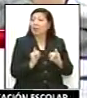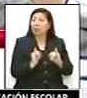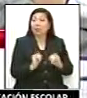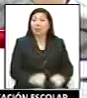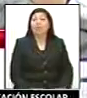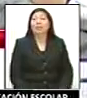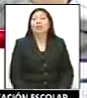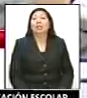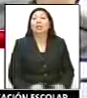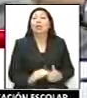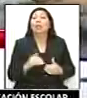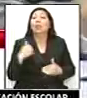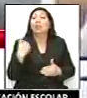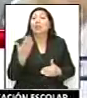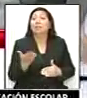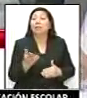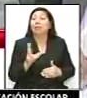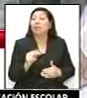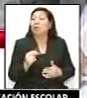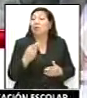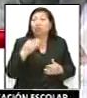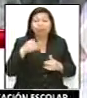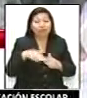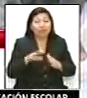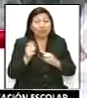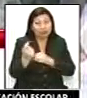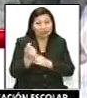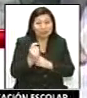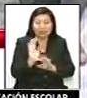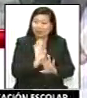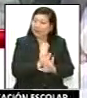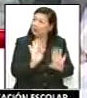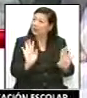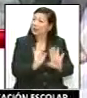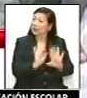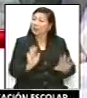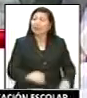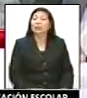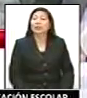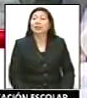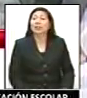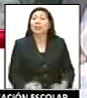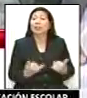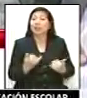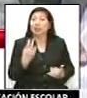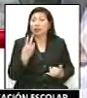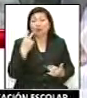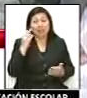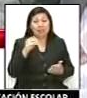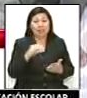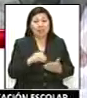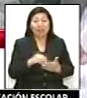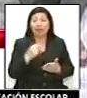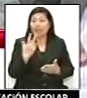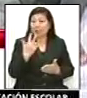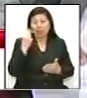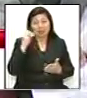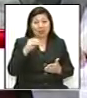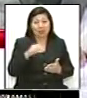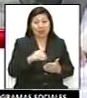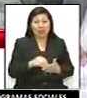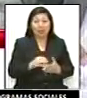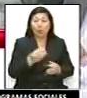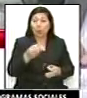es que los de afuera no influyan. Entonces, teniendo en cuenta esos dos conceptos, o esos tres conceptos, el